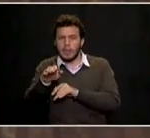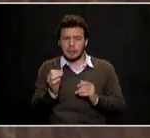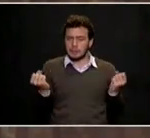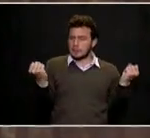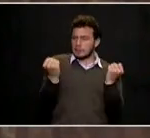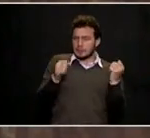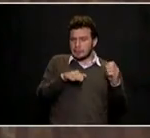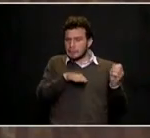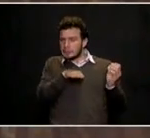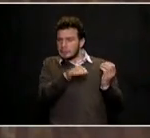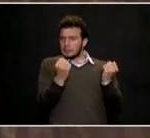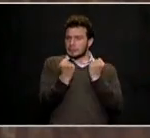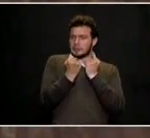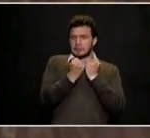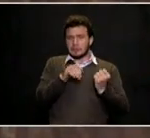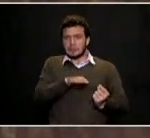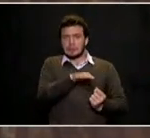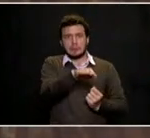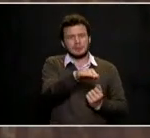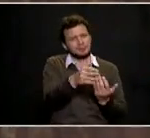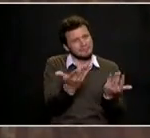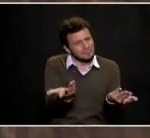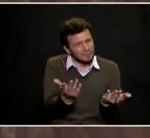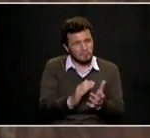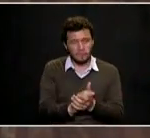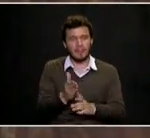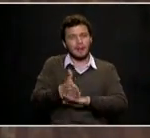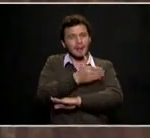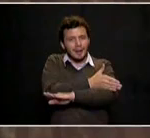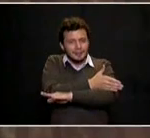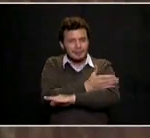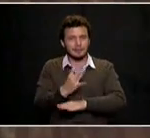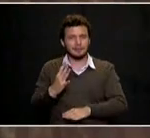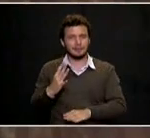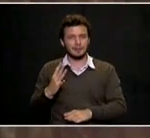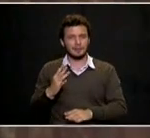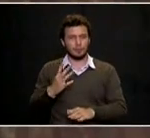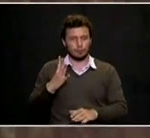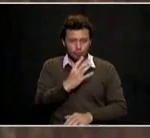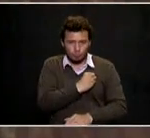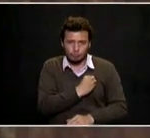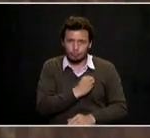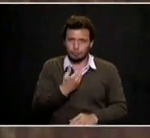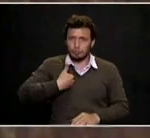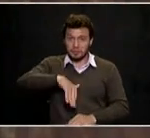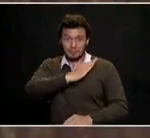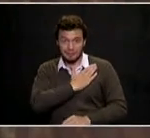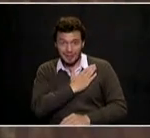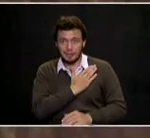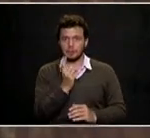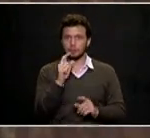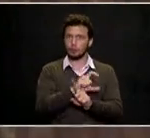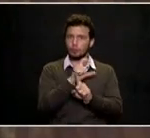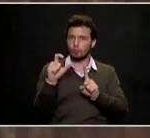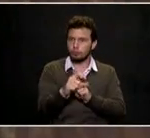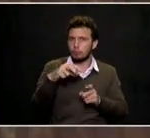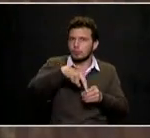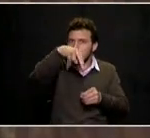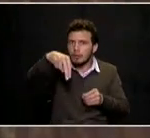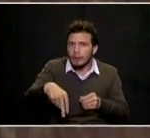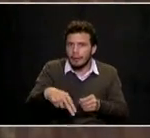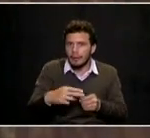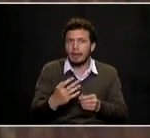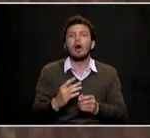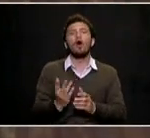volver a tener la cultura ciudadana que teníamos los paisas que la que la hemos abandonado pero también acompañado de eso entonces así